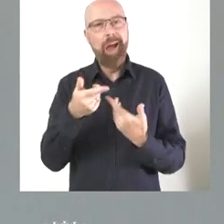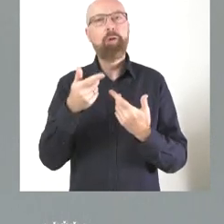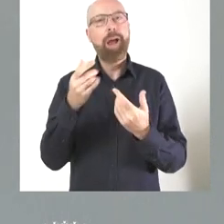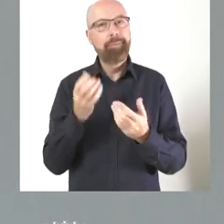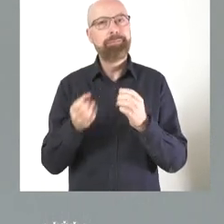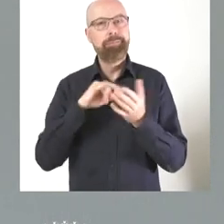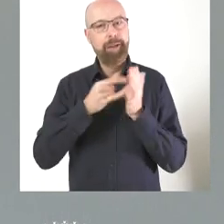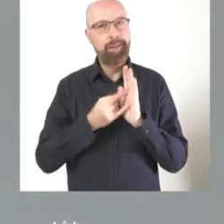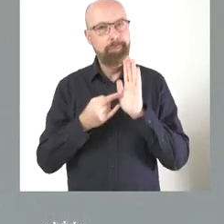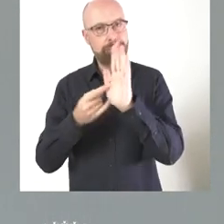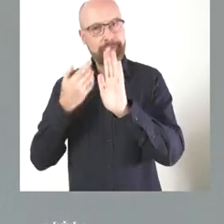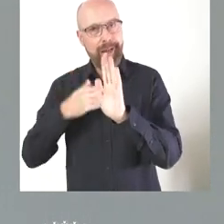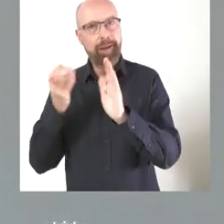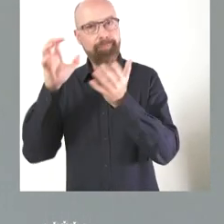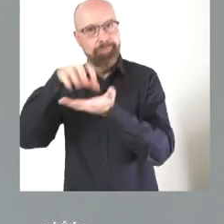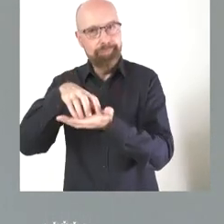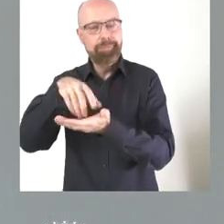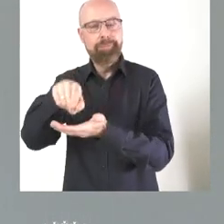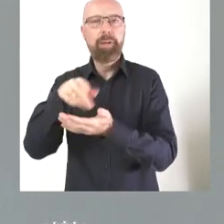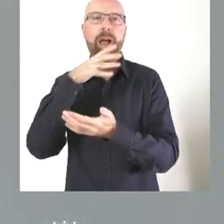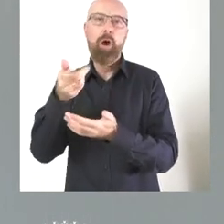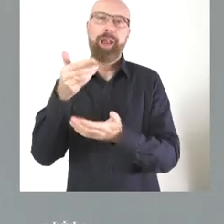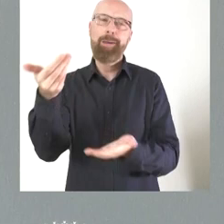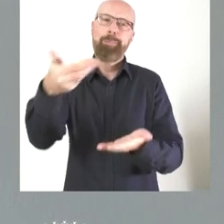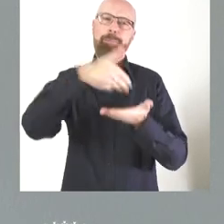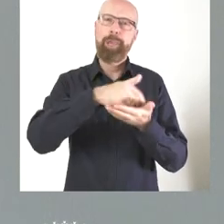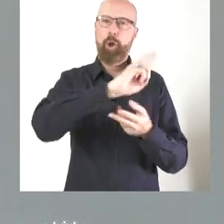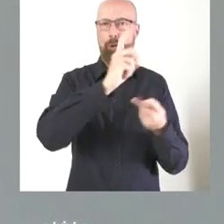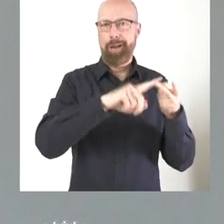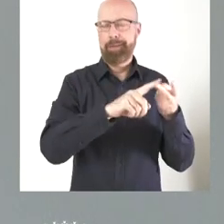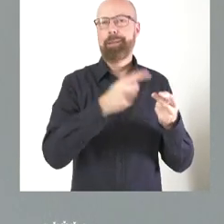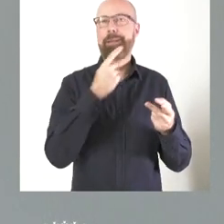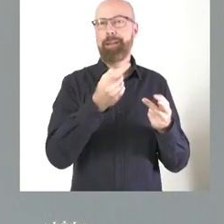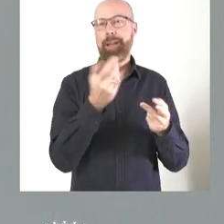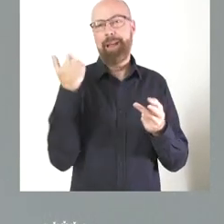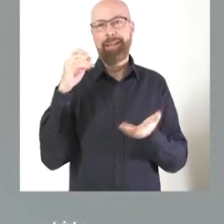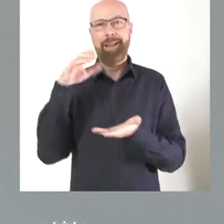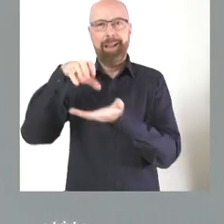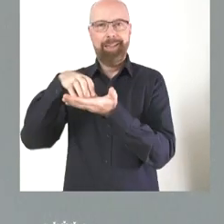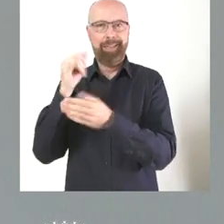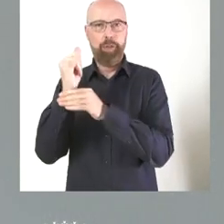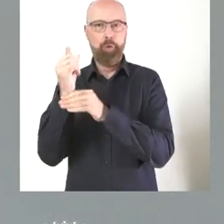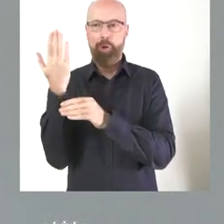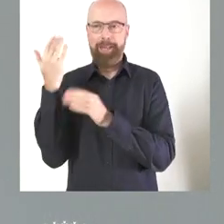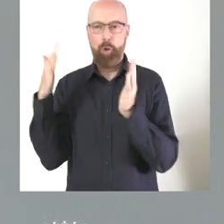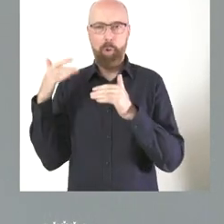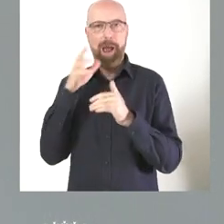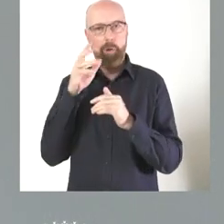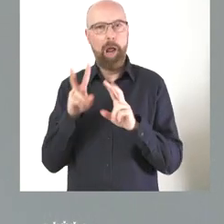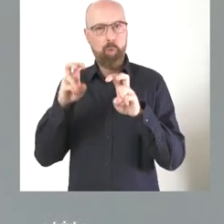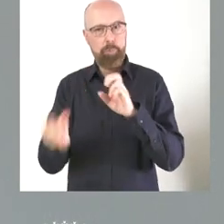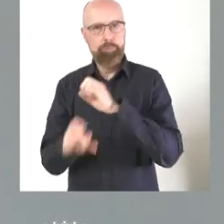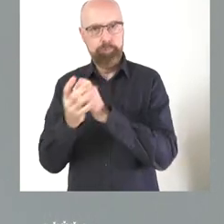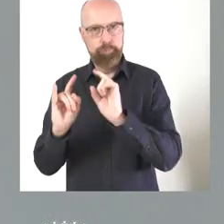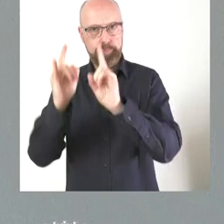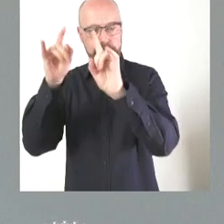en torno a lo que usted señala que en un sitio donde no había un centro de estas características y se va a poner Pues hay una demanda para que este centro pues sea